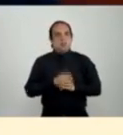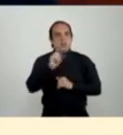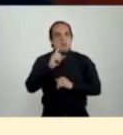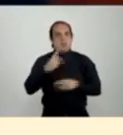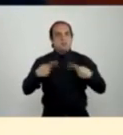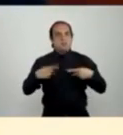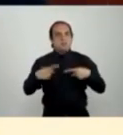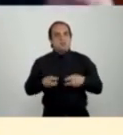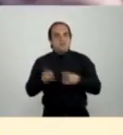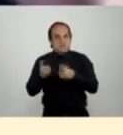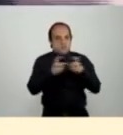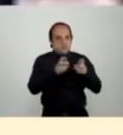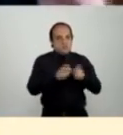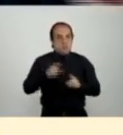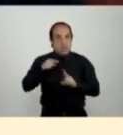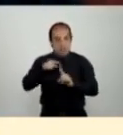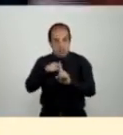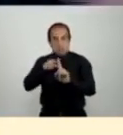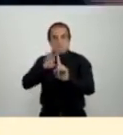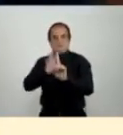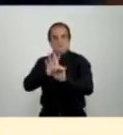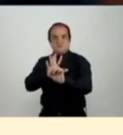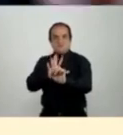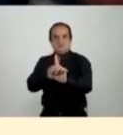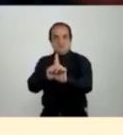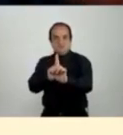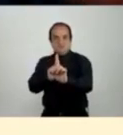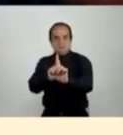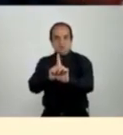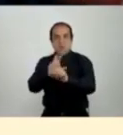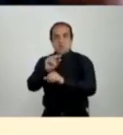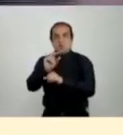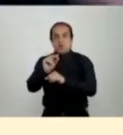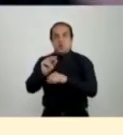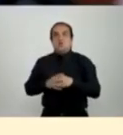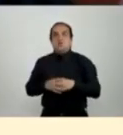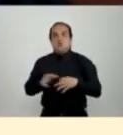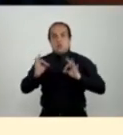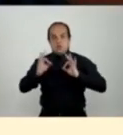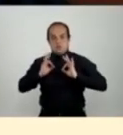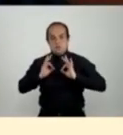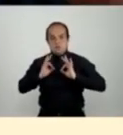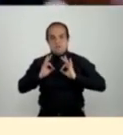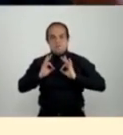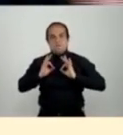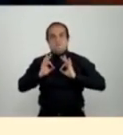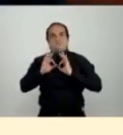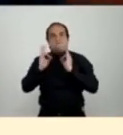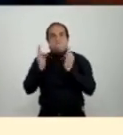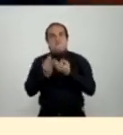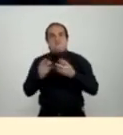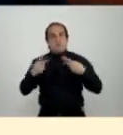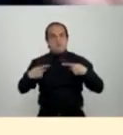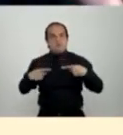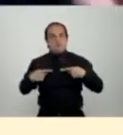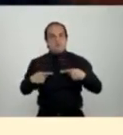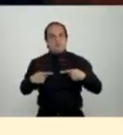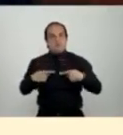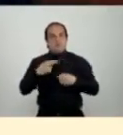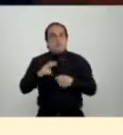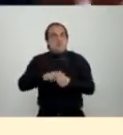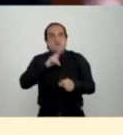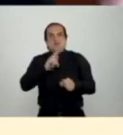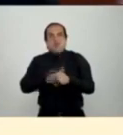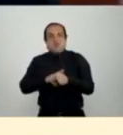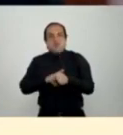que está persiguiendo. Es decir, no es una figura típica protestante, en donde el bien está de un lado, el